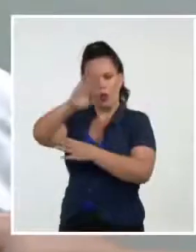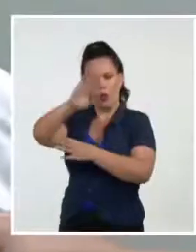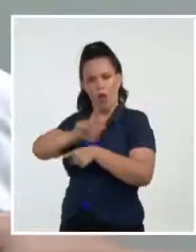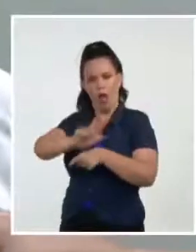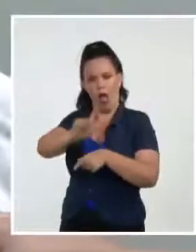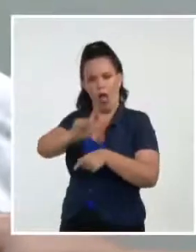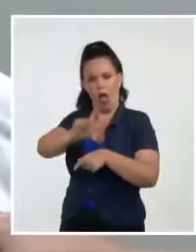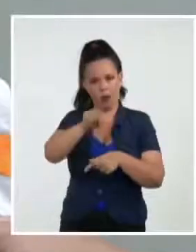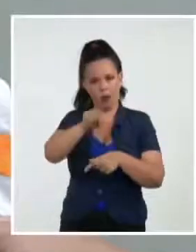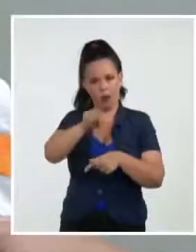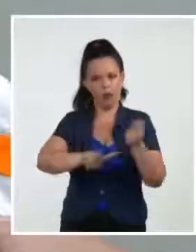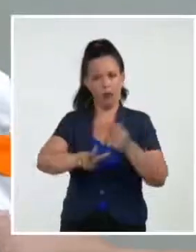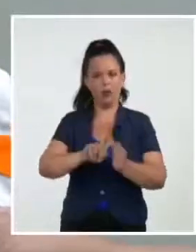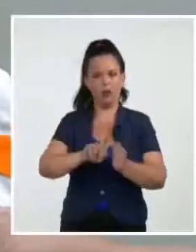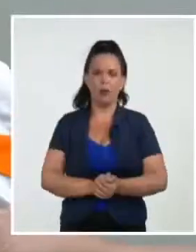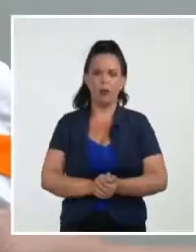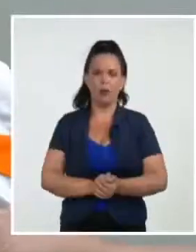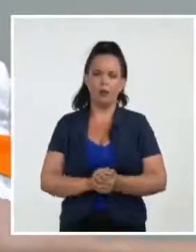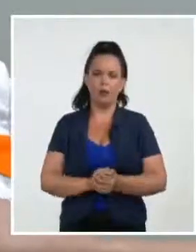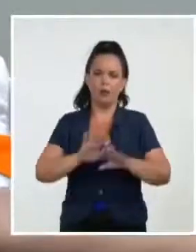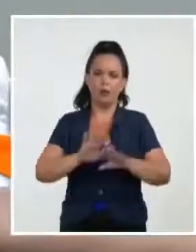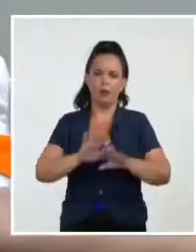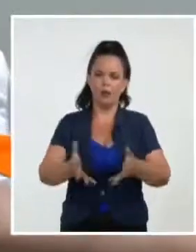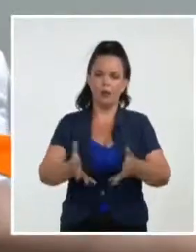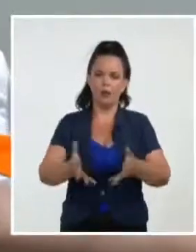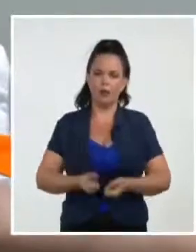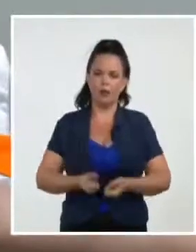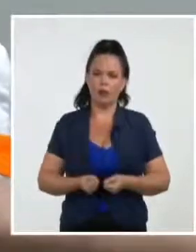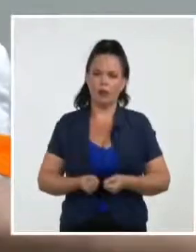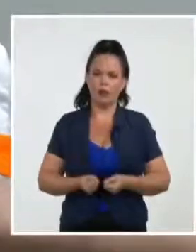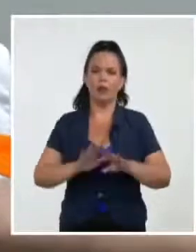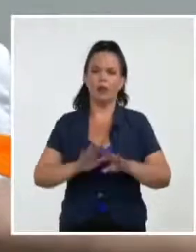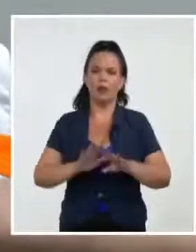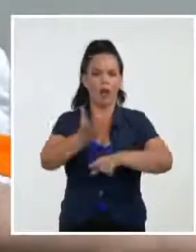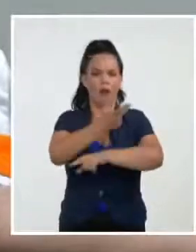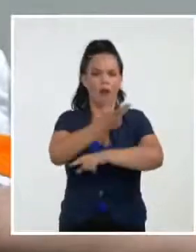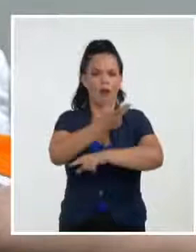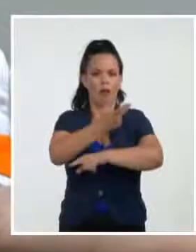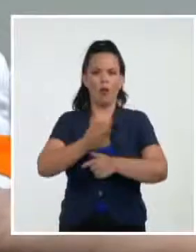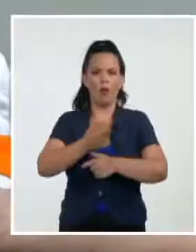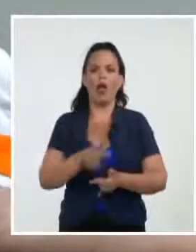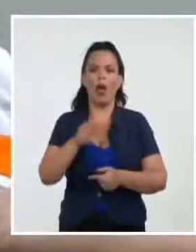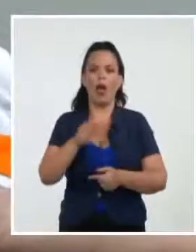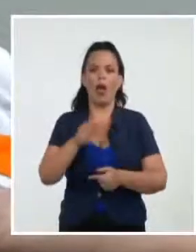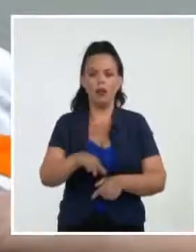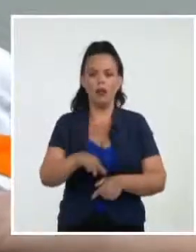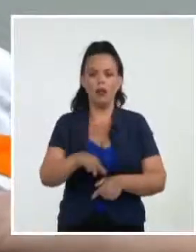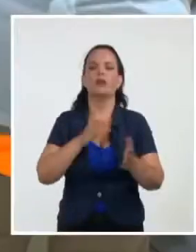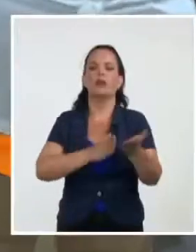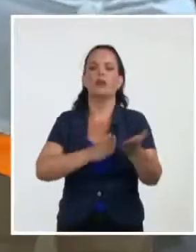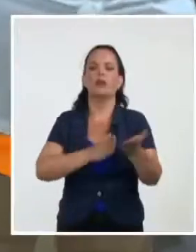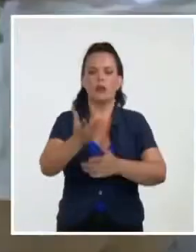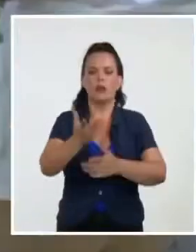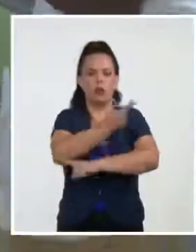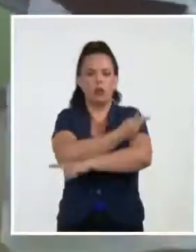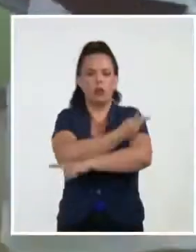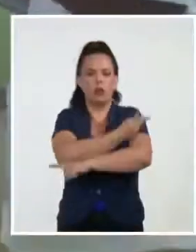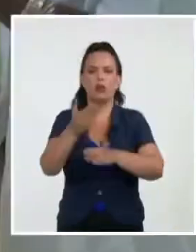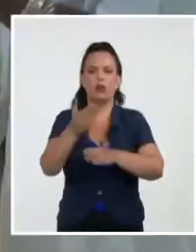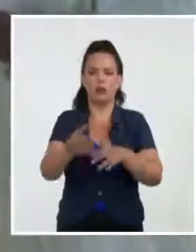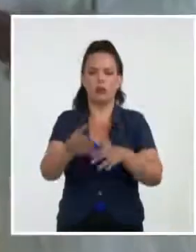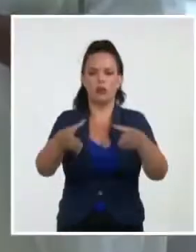Guantánamo la vacuna Abdala. Contamos también con el seguimiento a la intervención de Soberana Plus para los trabajadores de salud